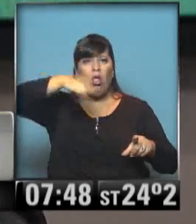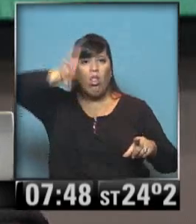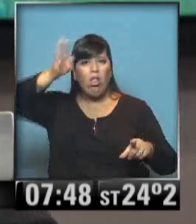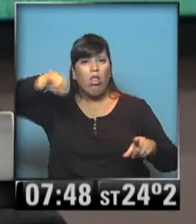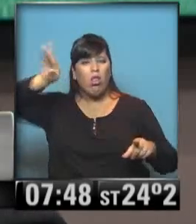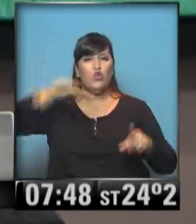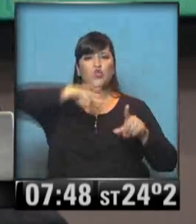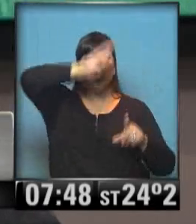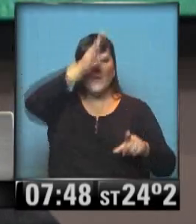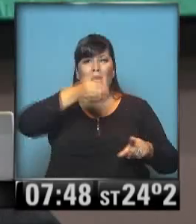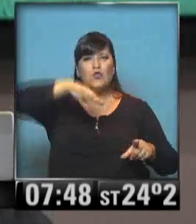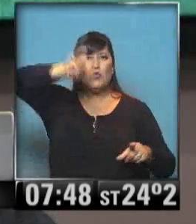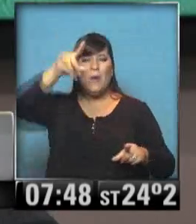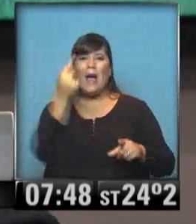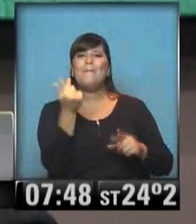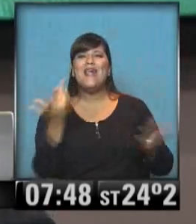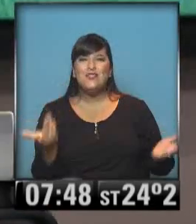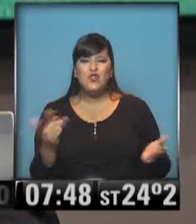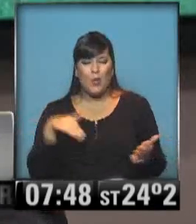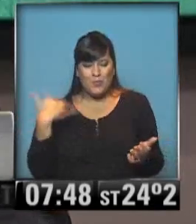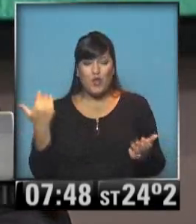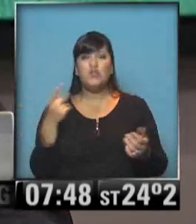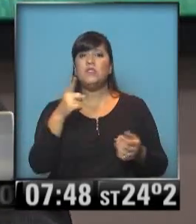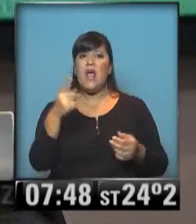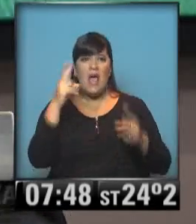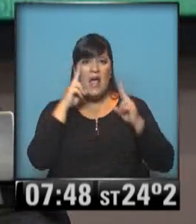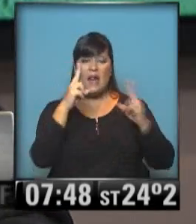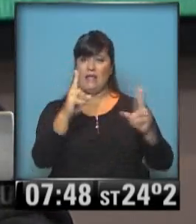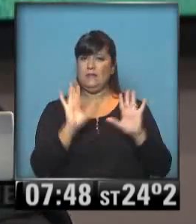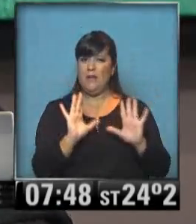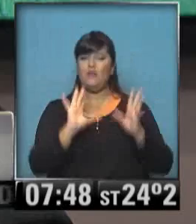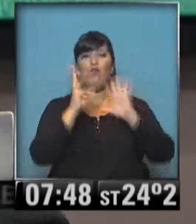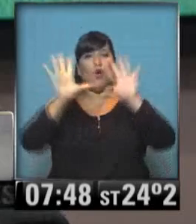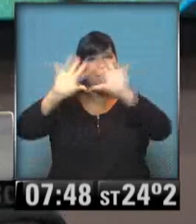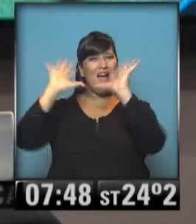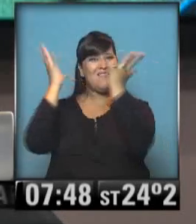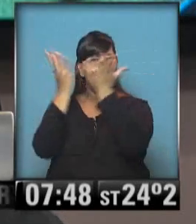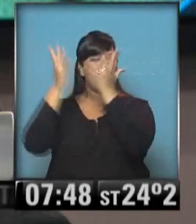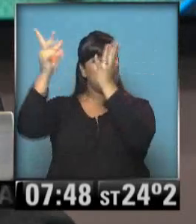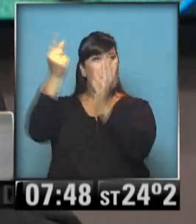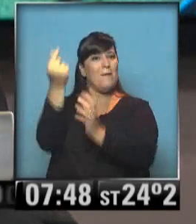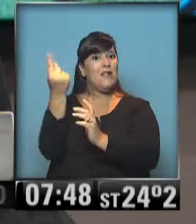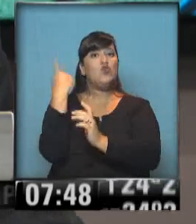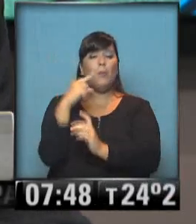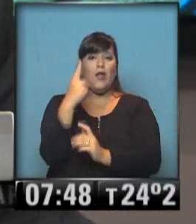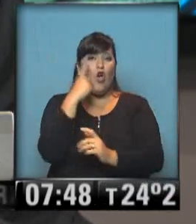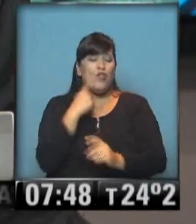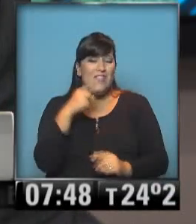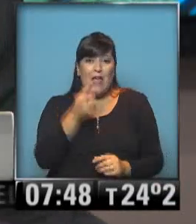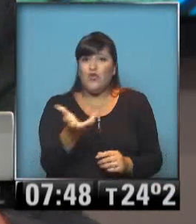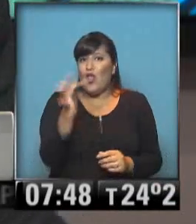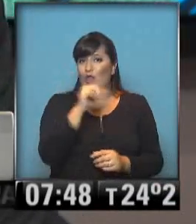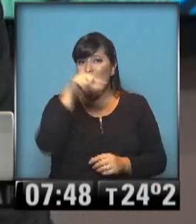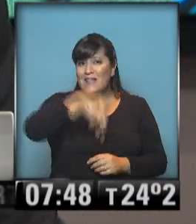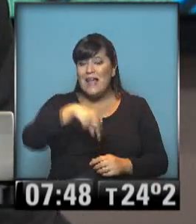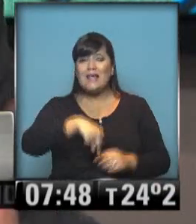esa a esa tendencia del precio la tendencia se respeta la del precio internacional pero en el medio hay un movimiento en el día a día